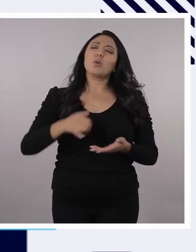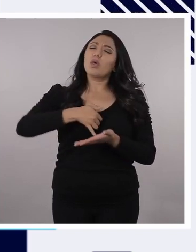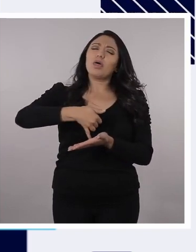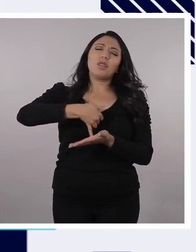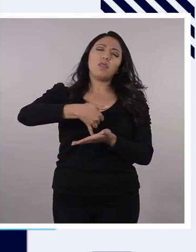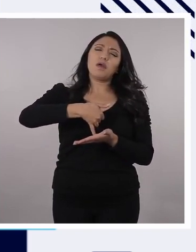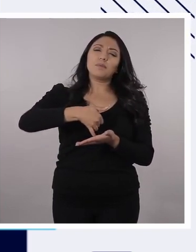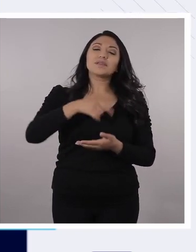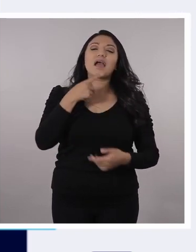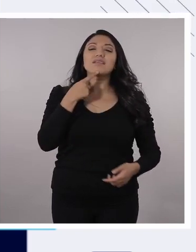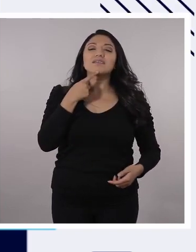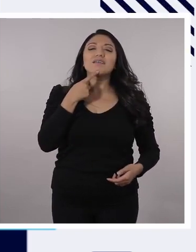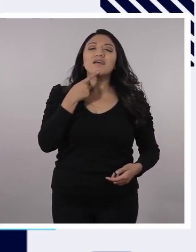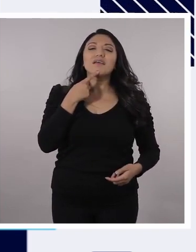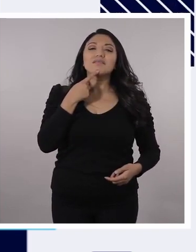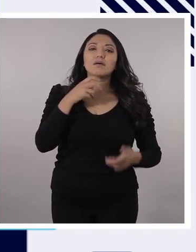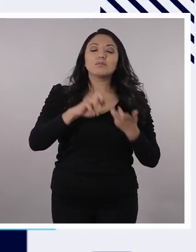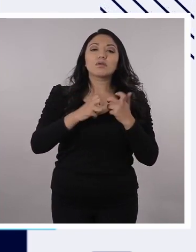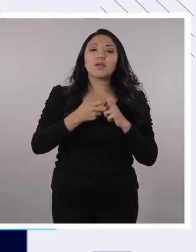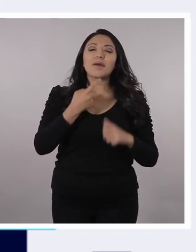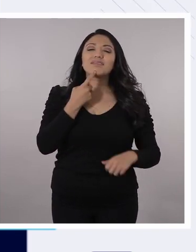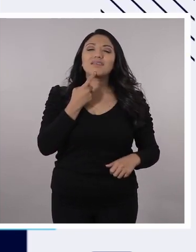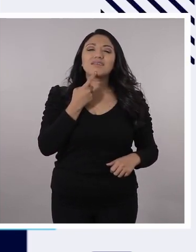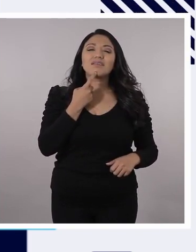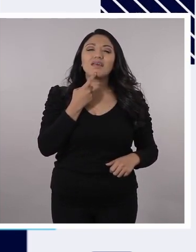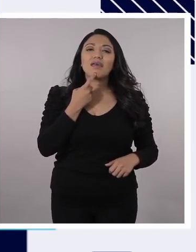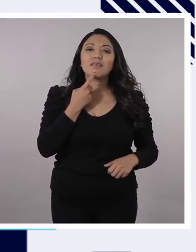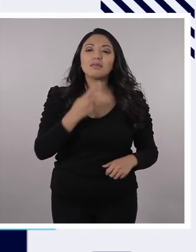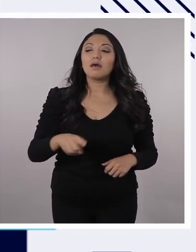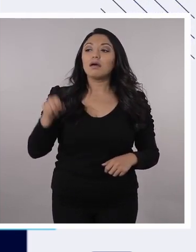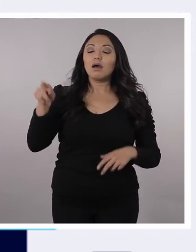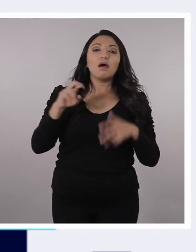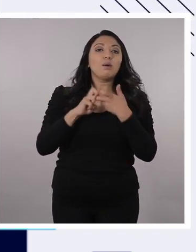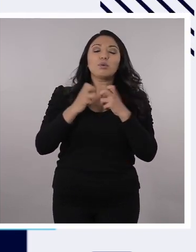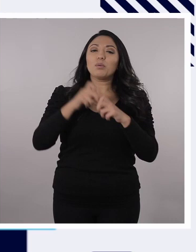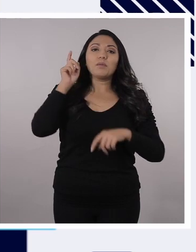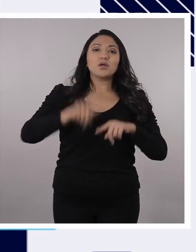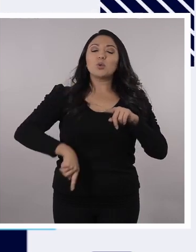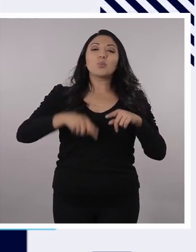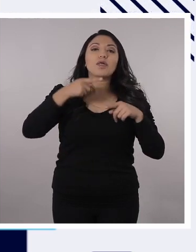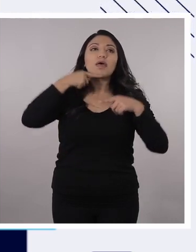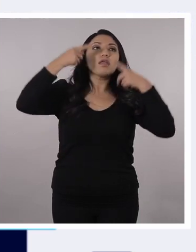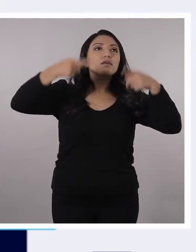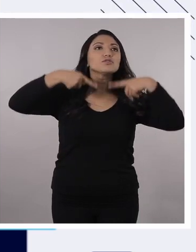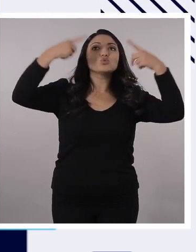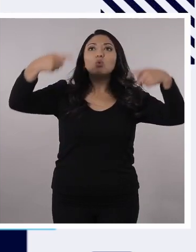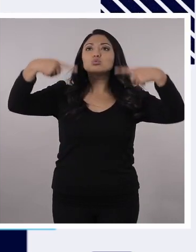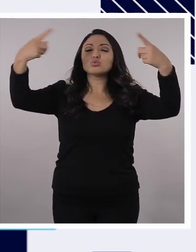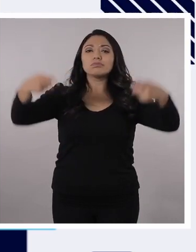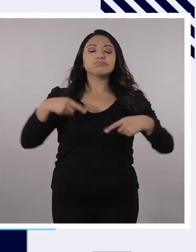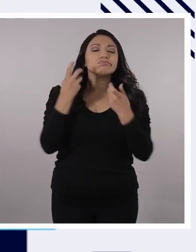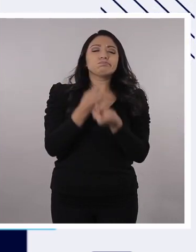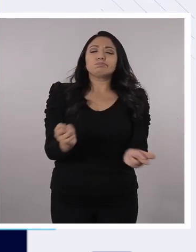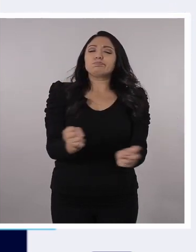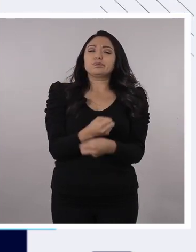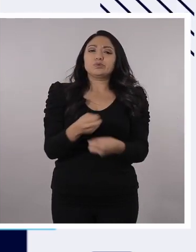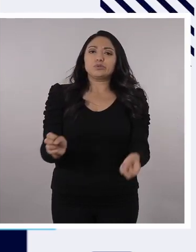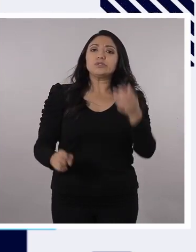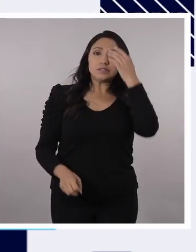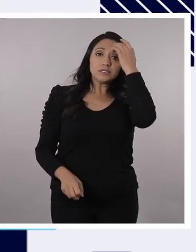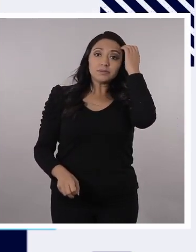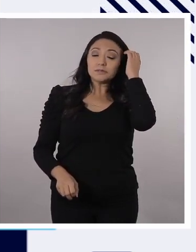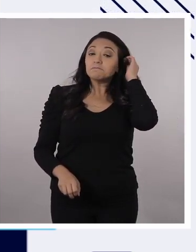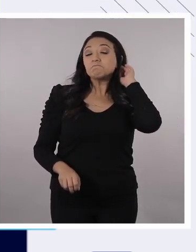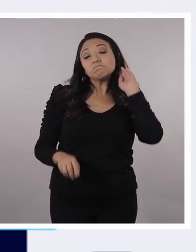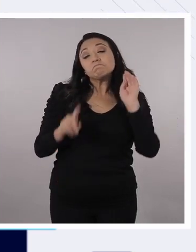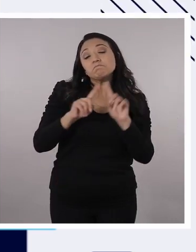frágil y padecía tartamudez. En un principio, esto era un obstáculo gigantesco para convertirse en una figura pública.